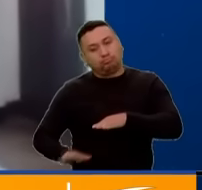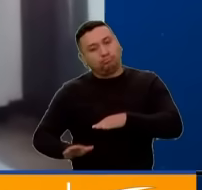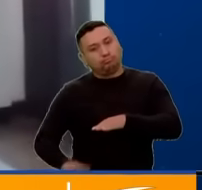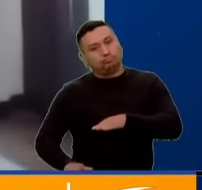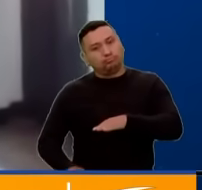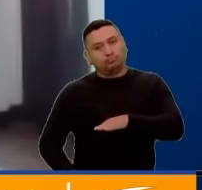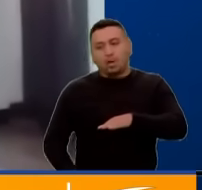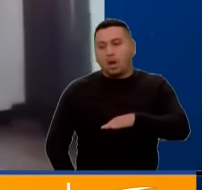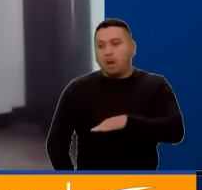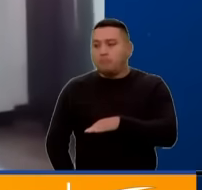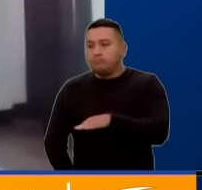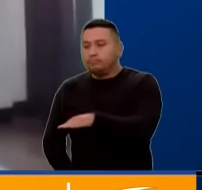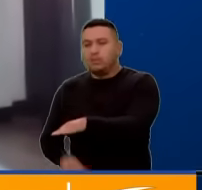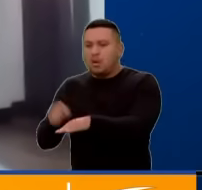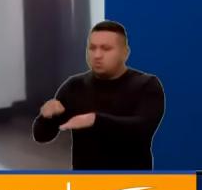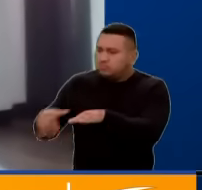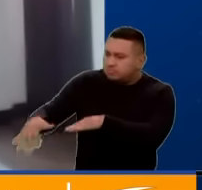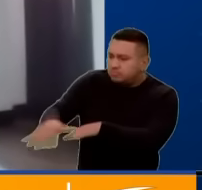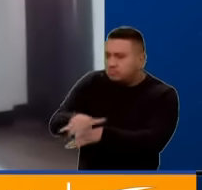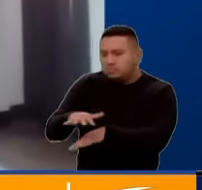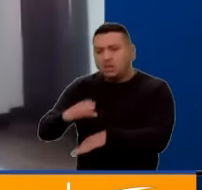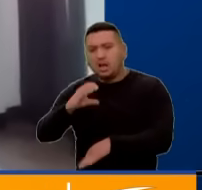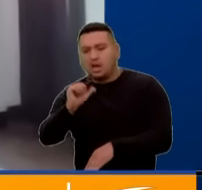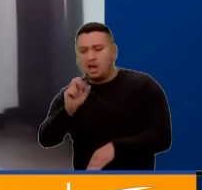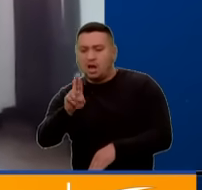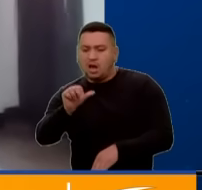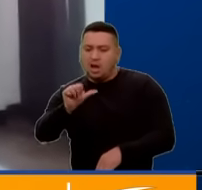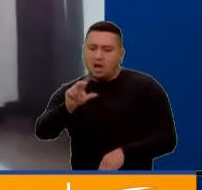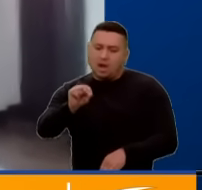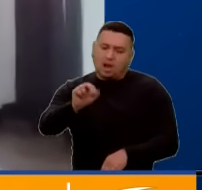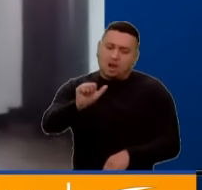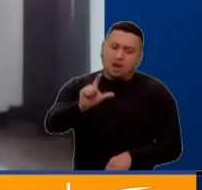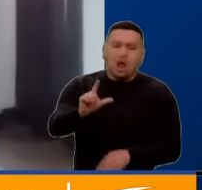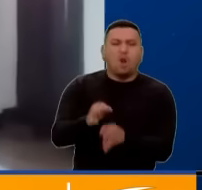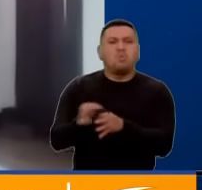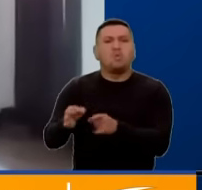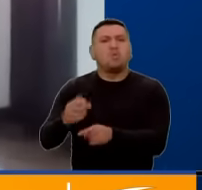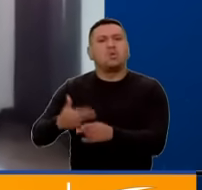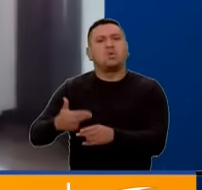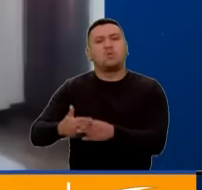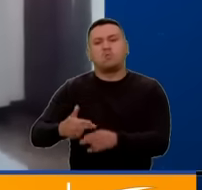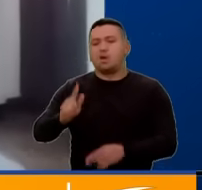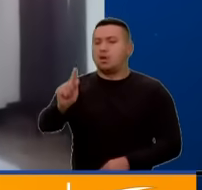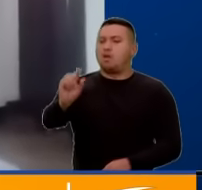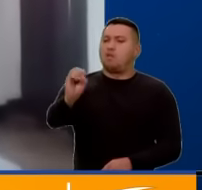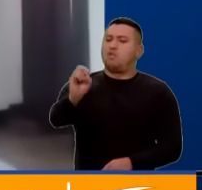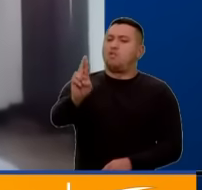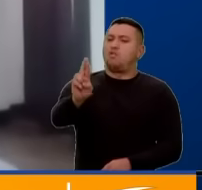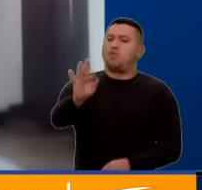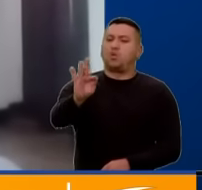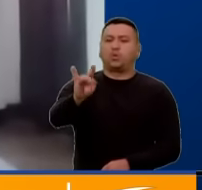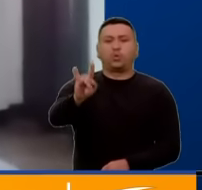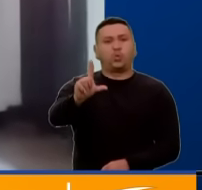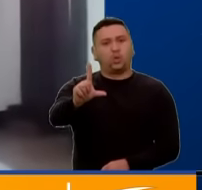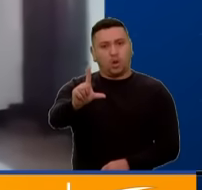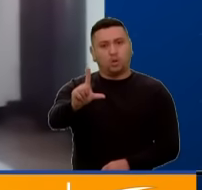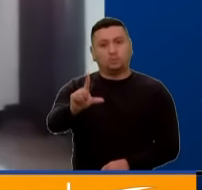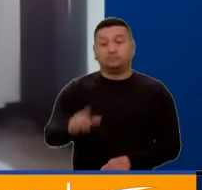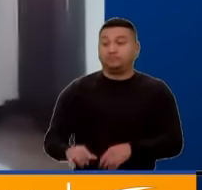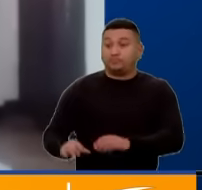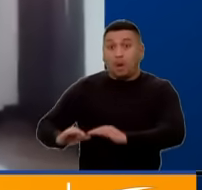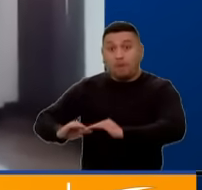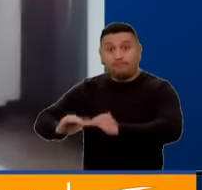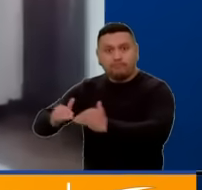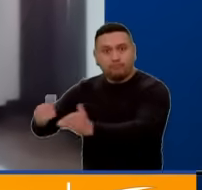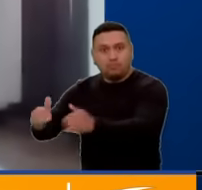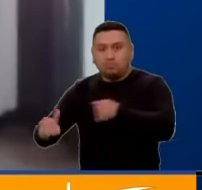Fortul. En el momento que voy a acelerar nuevamente, pasando este reductor, me percato que dos